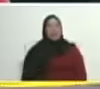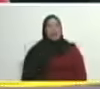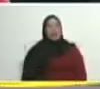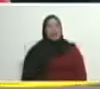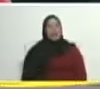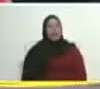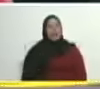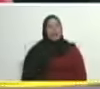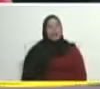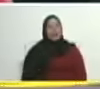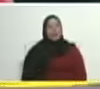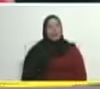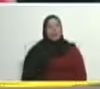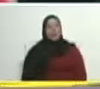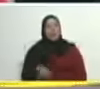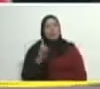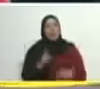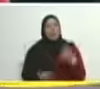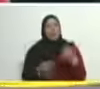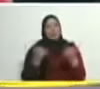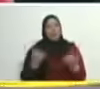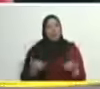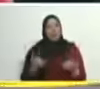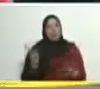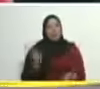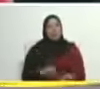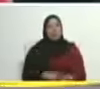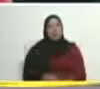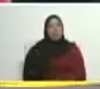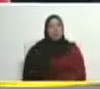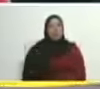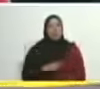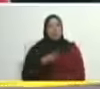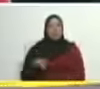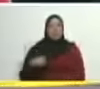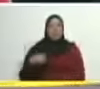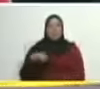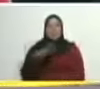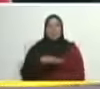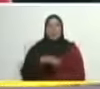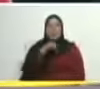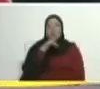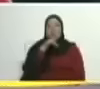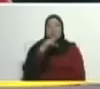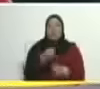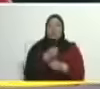en la lucha contra la tiranía somocista por los años